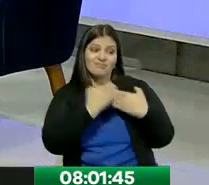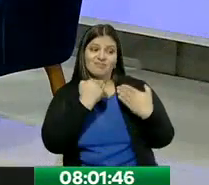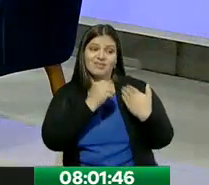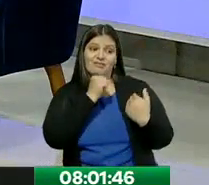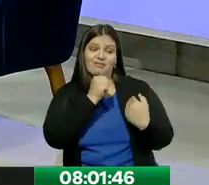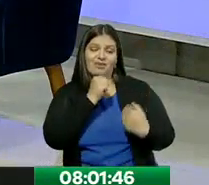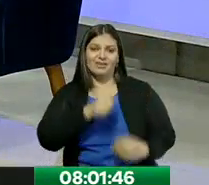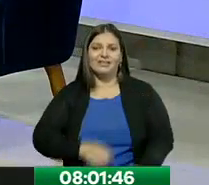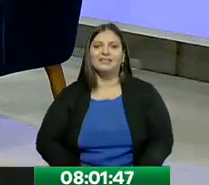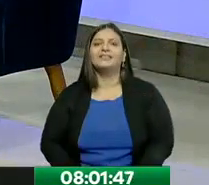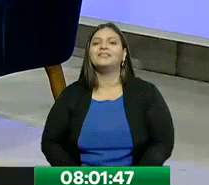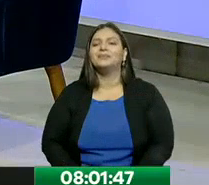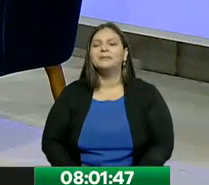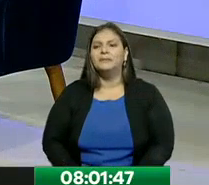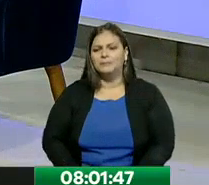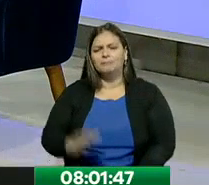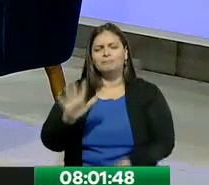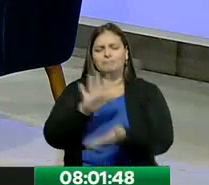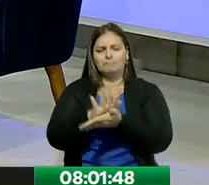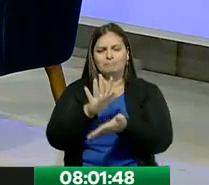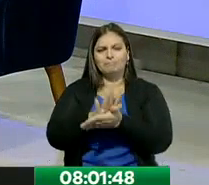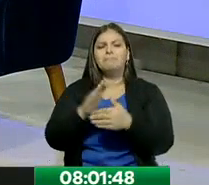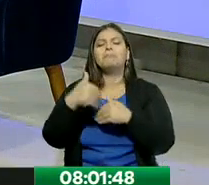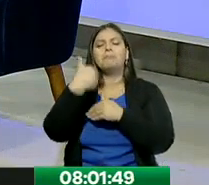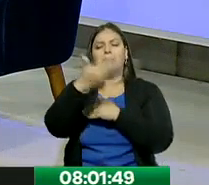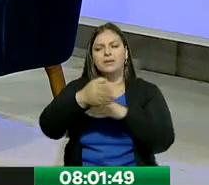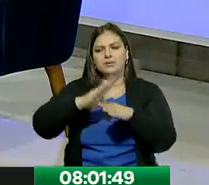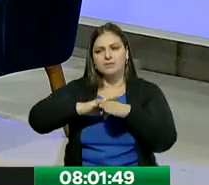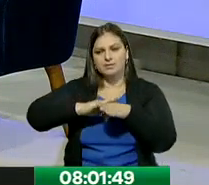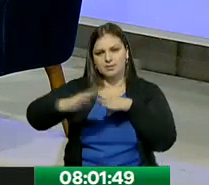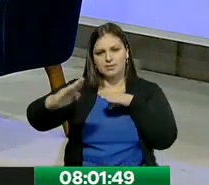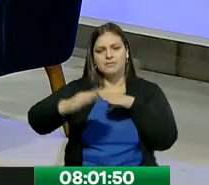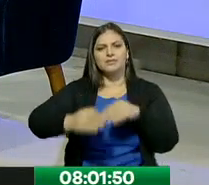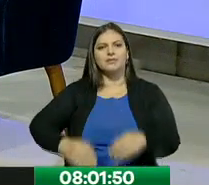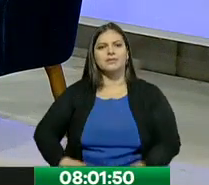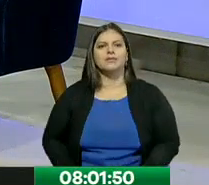voy a invitar, no se preocupe. No se preocupe que yo la voy a invitar. Con esto estamos despidiendo la primera